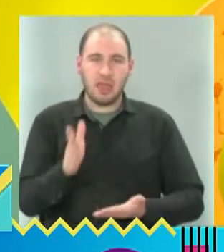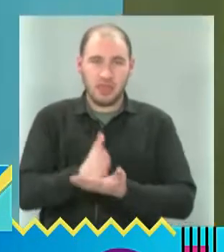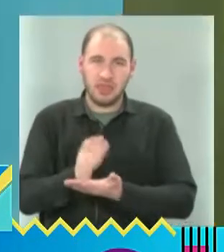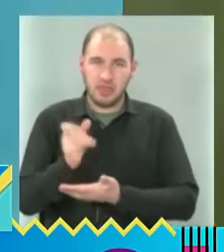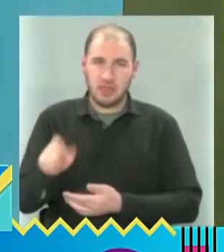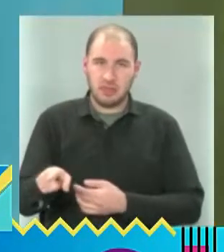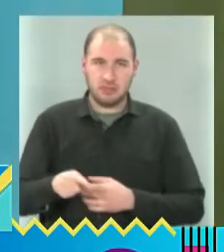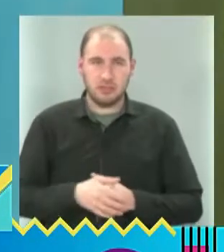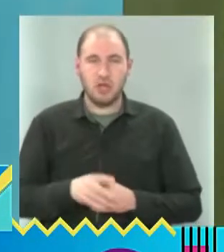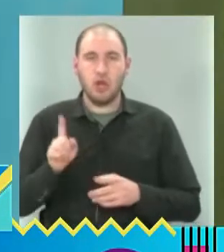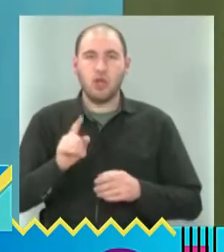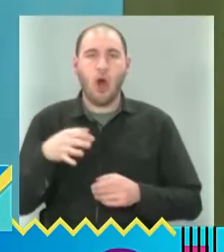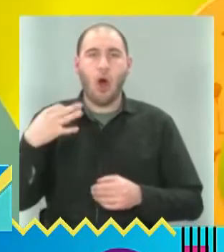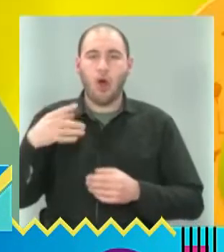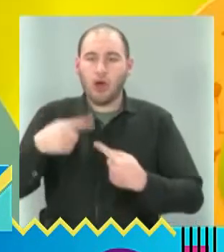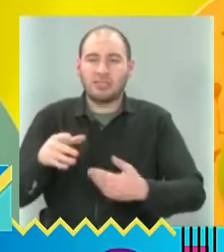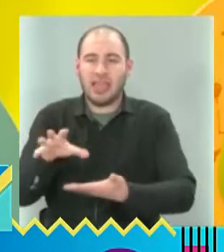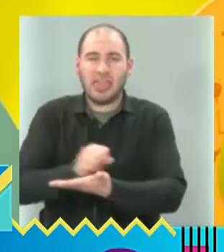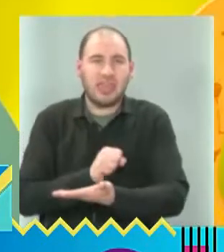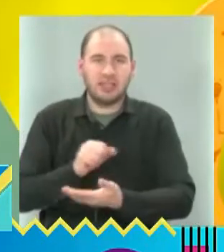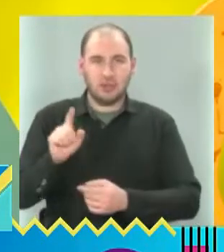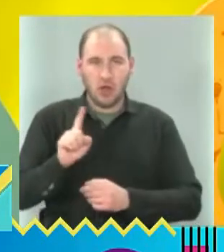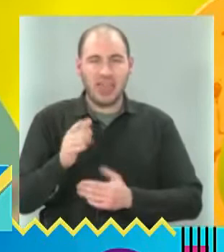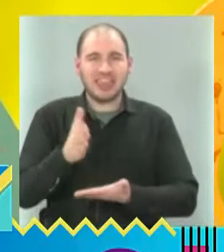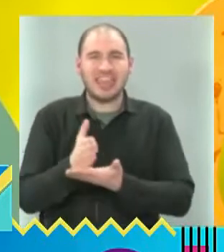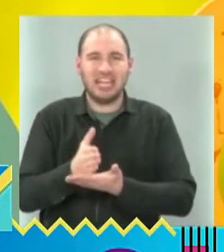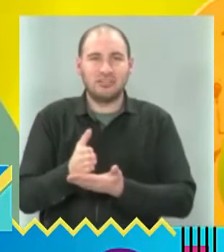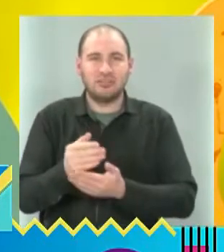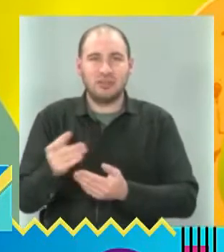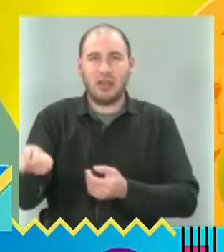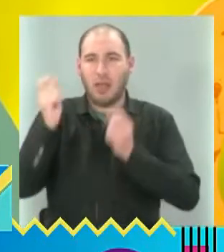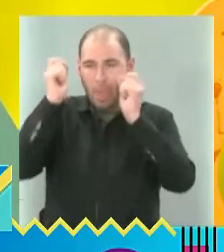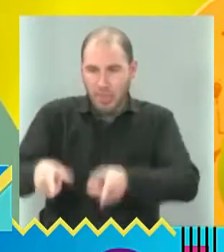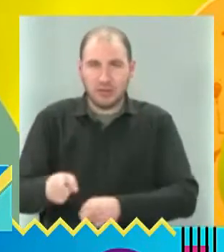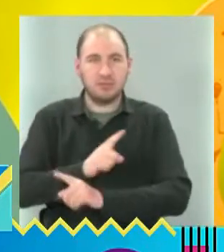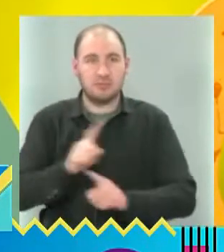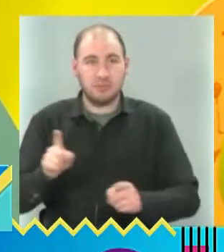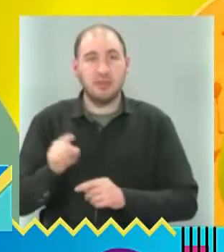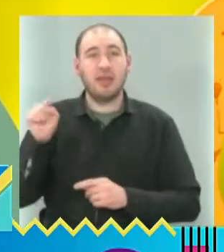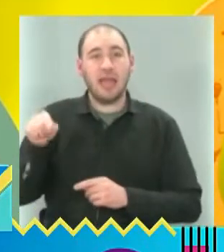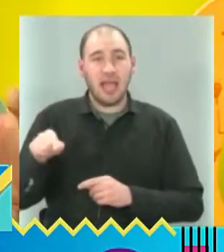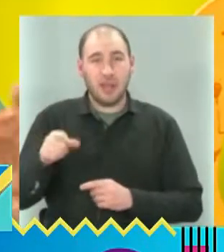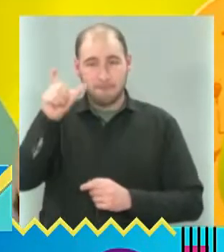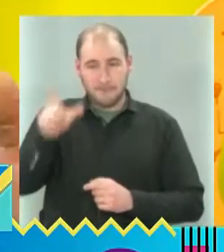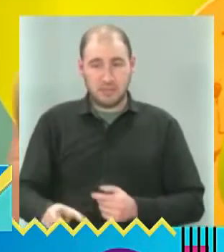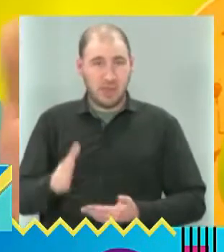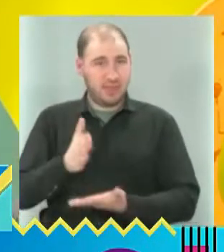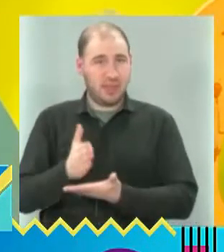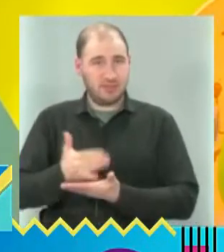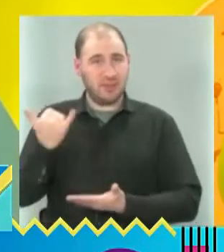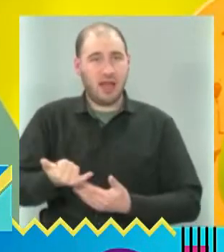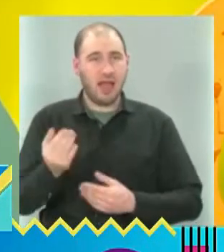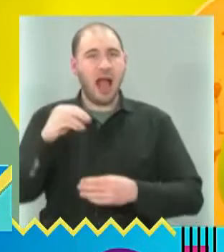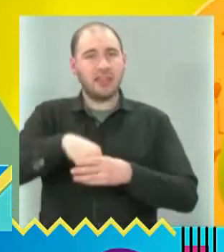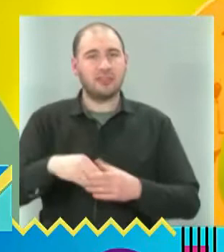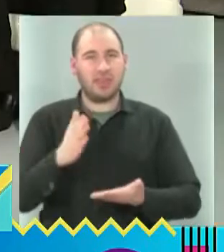derecho, no son objetos del derecho, es decir, el derecho no les cae. Ellos son sujetos propiamente activos